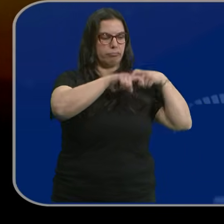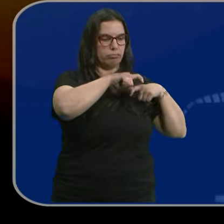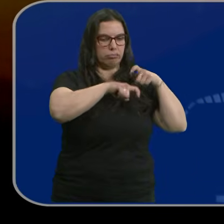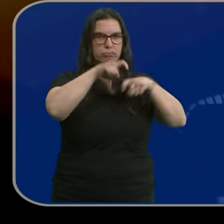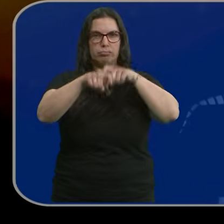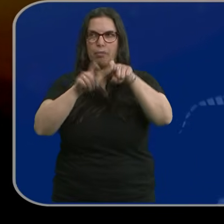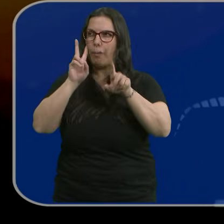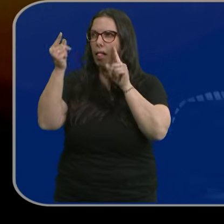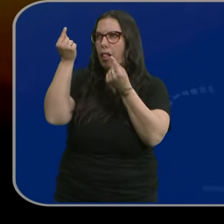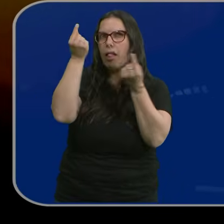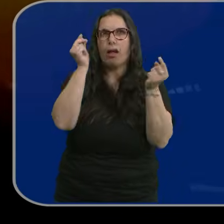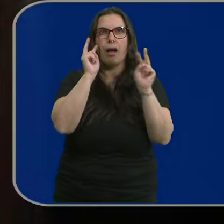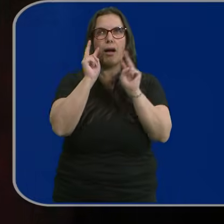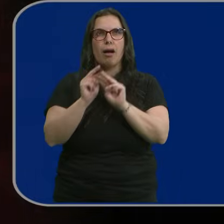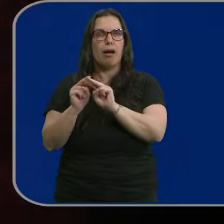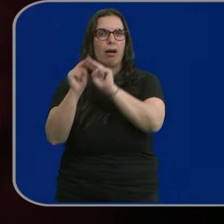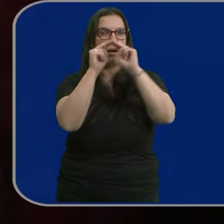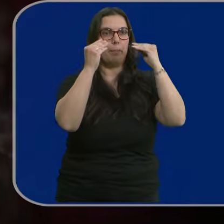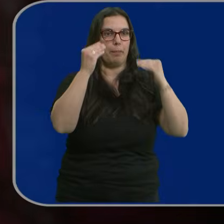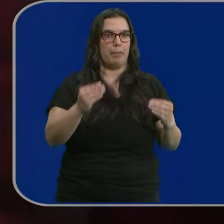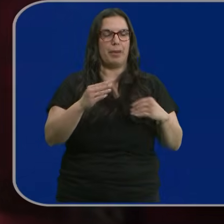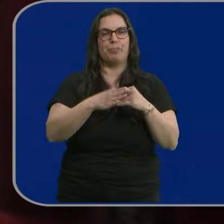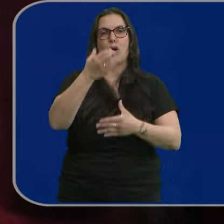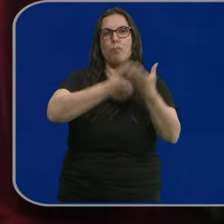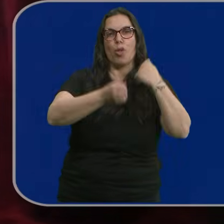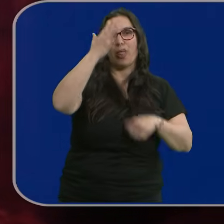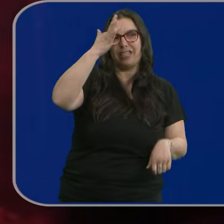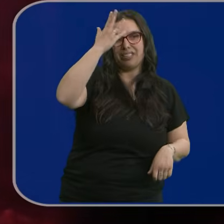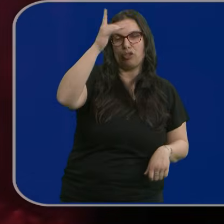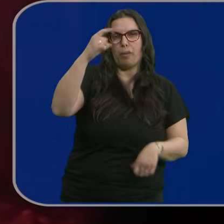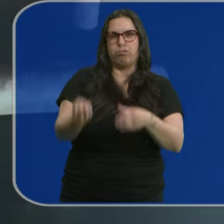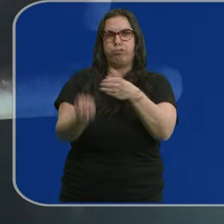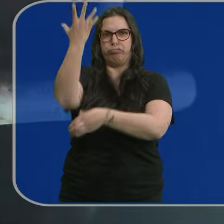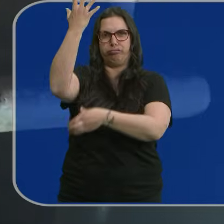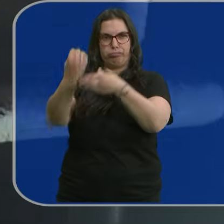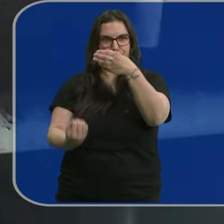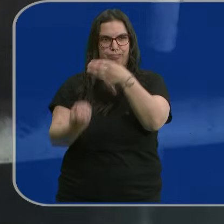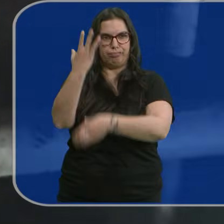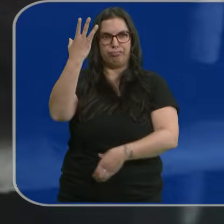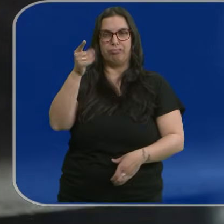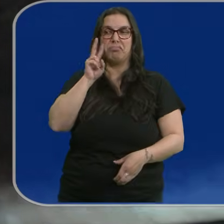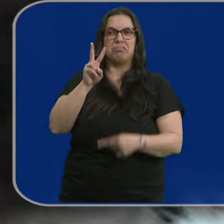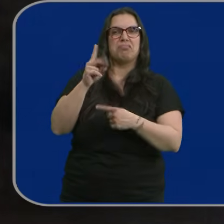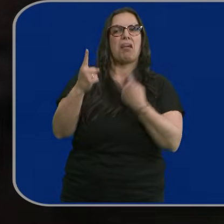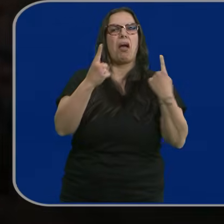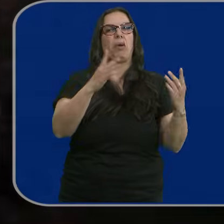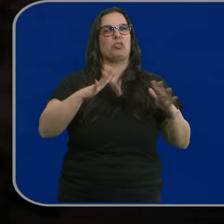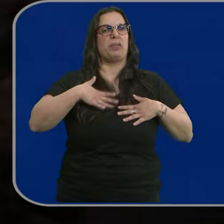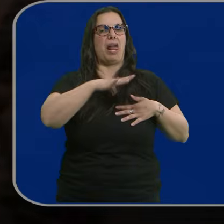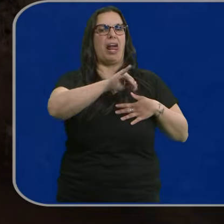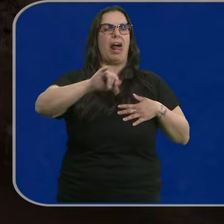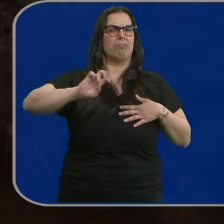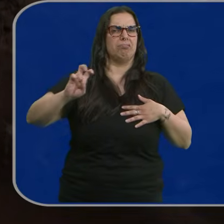anterior, descubriendo nuevos detalles. Esa es la idea. Un pozo de los deseos o un geyser en una antigua piscina de drenaje son solo algunas de las sorpresas que